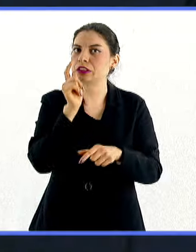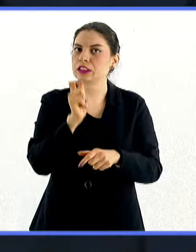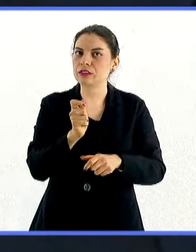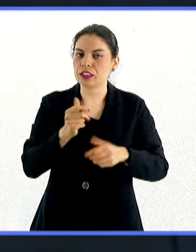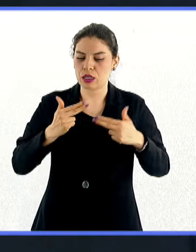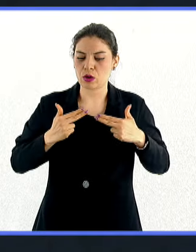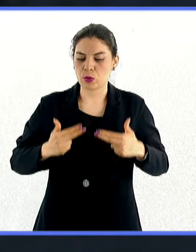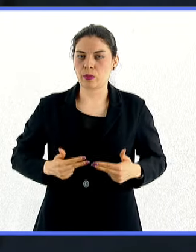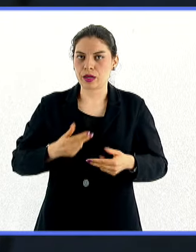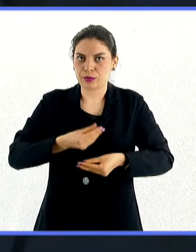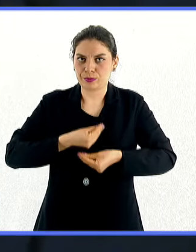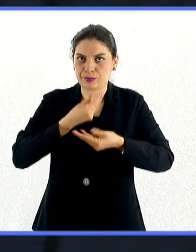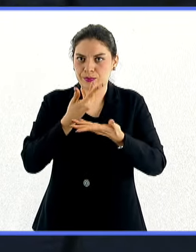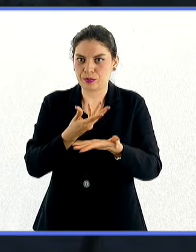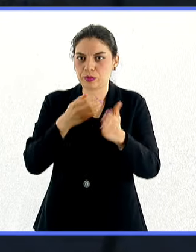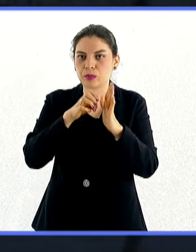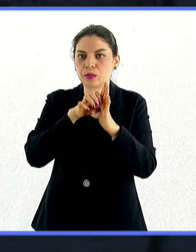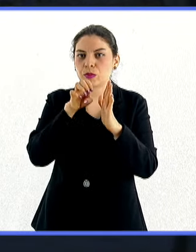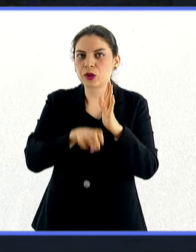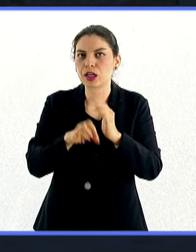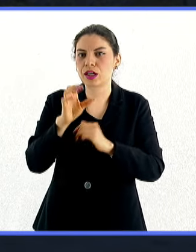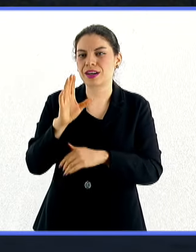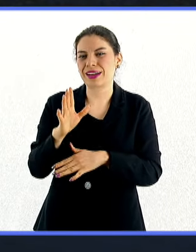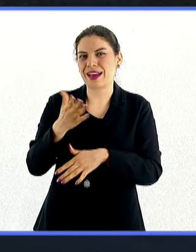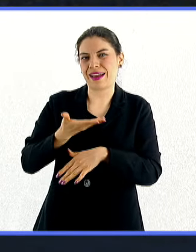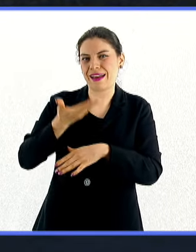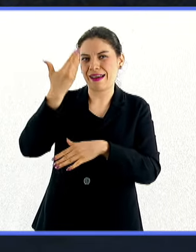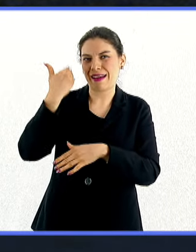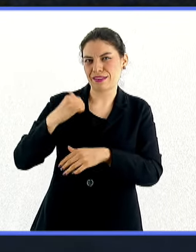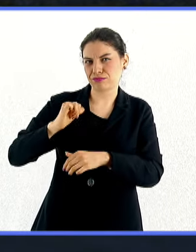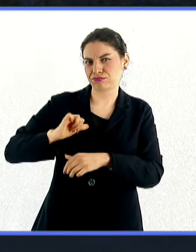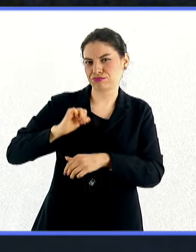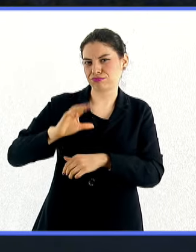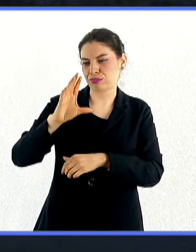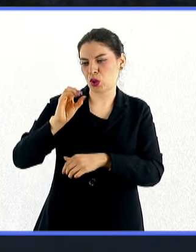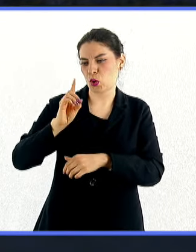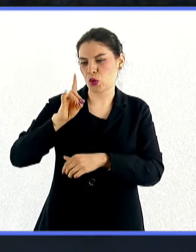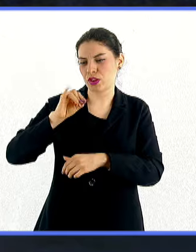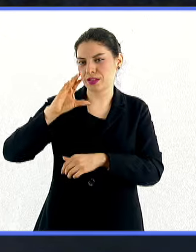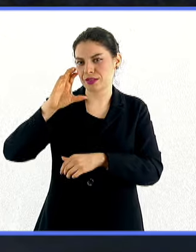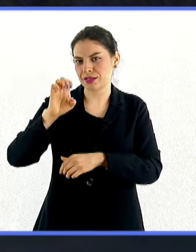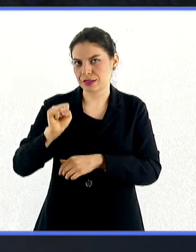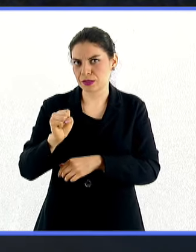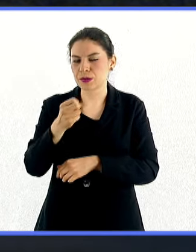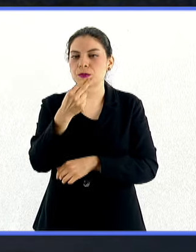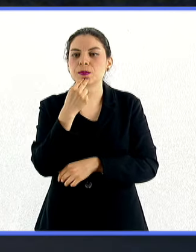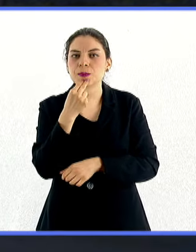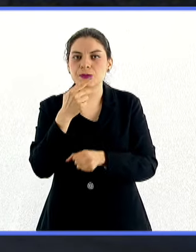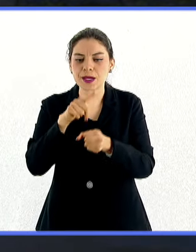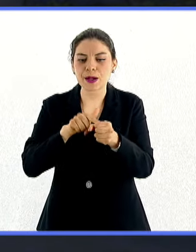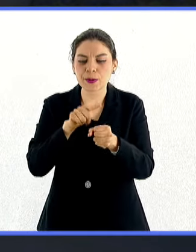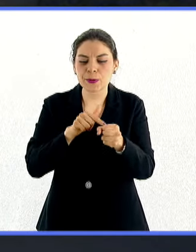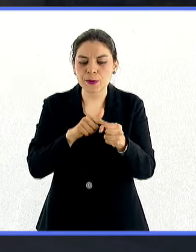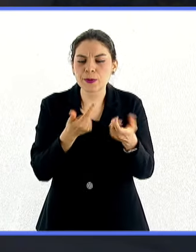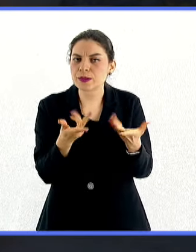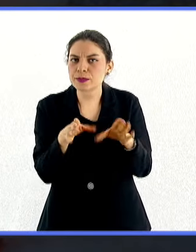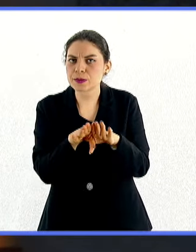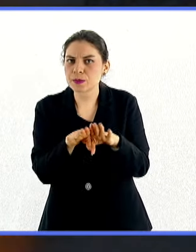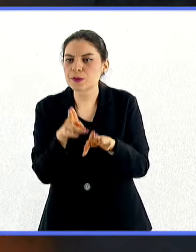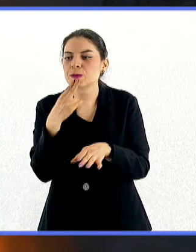humana. Un ejemplo son los códices mesoamericanos, donde los colores se generaban principalmente a partir de pigmentos